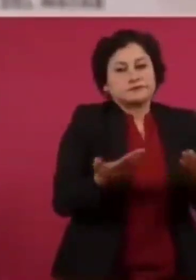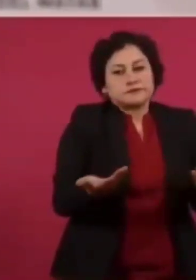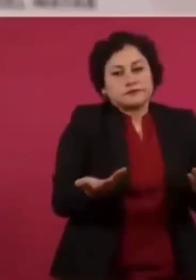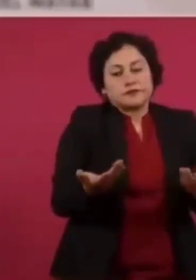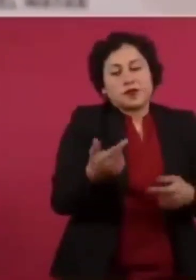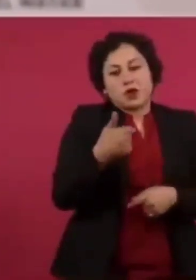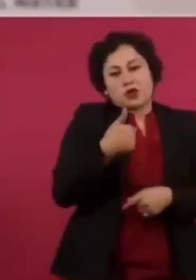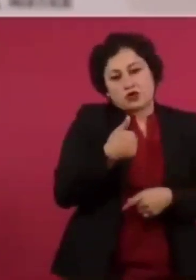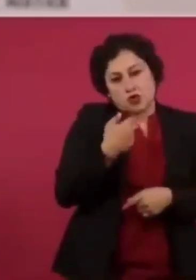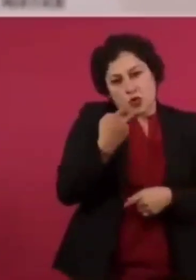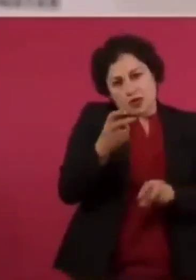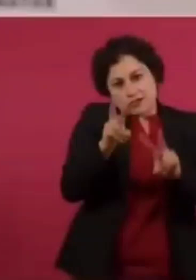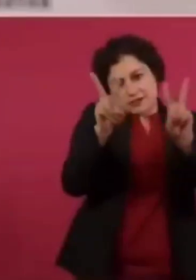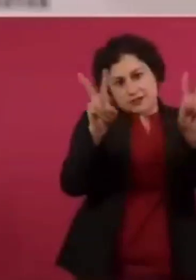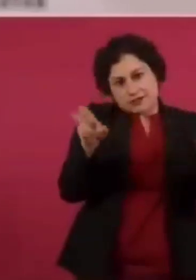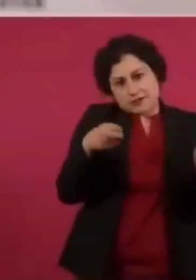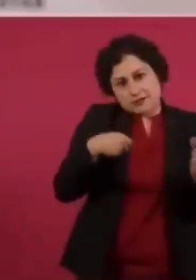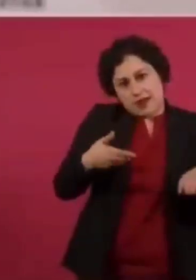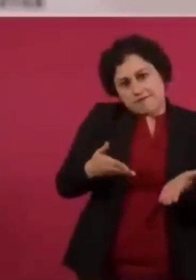No me quiero meter en eso.